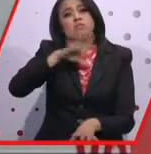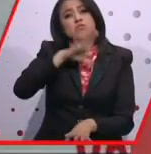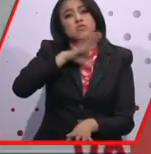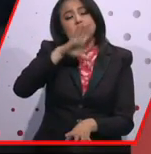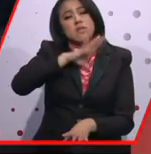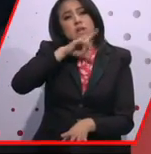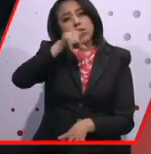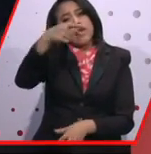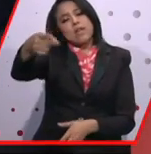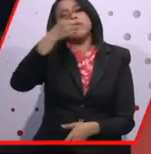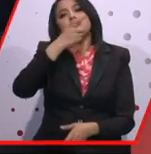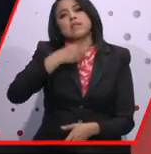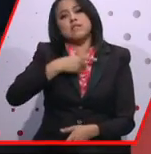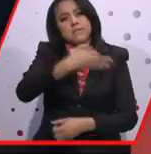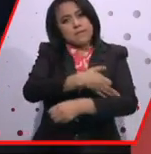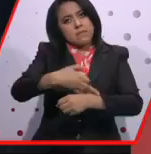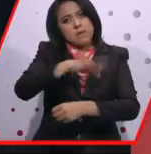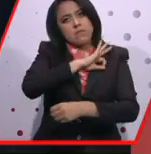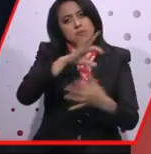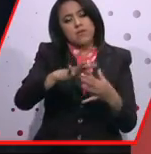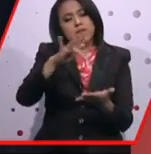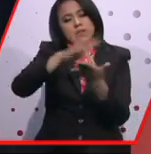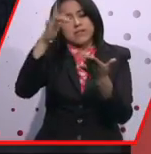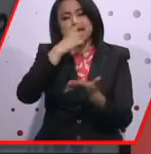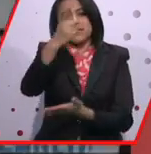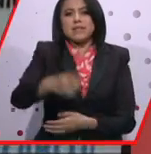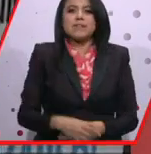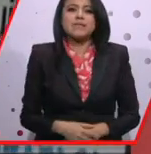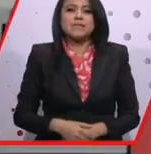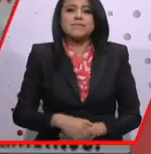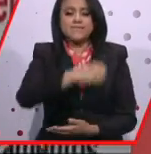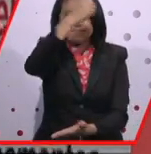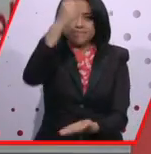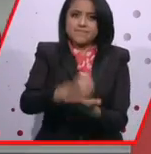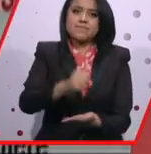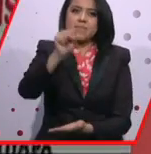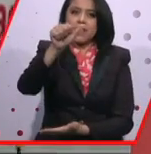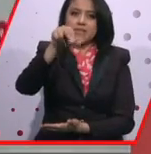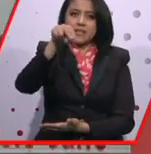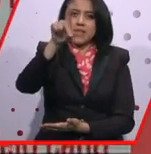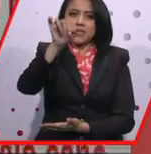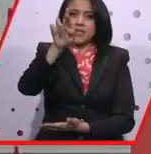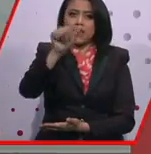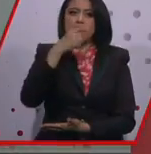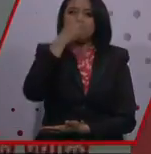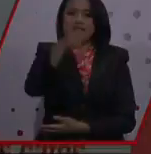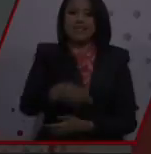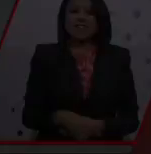autoridades, esta familia se lo agradecerá. Para QC, Sandra Ortiz.